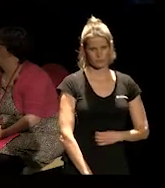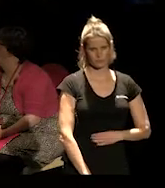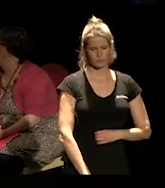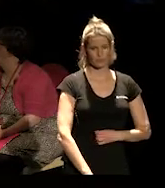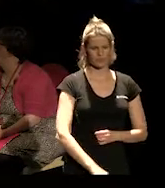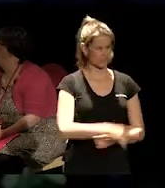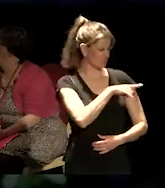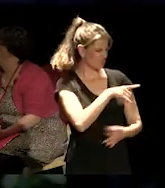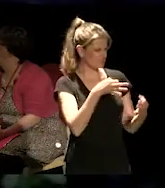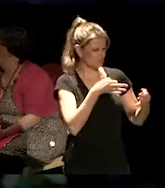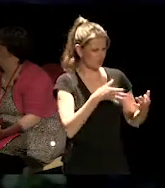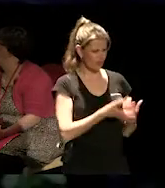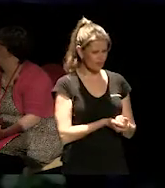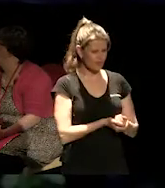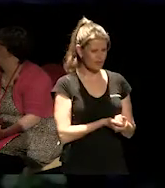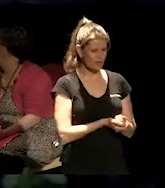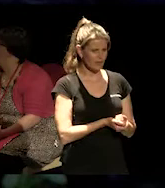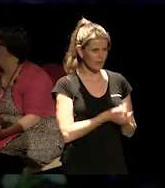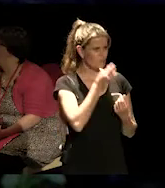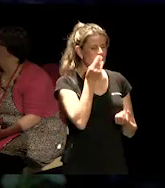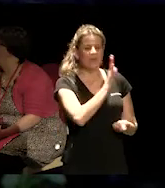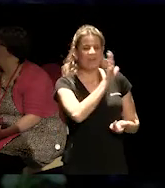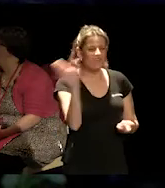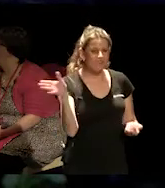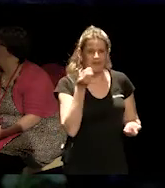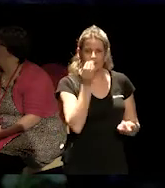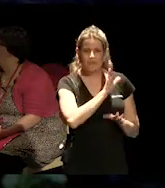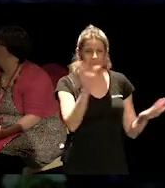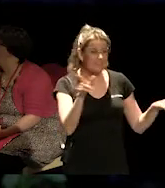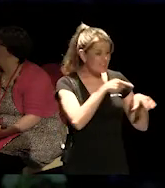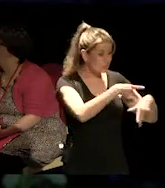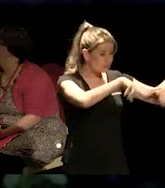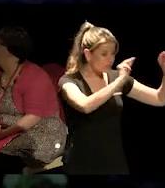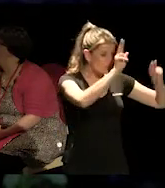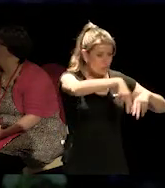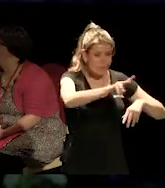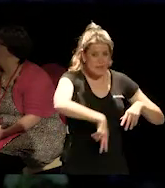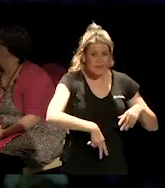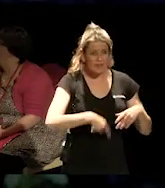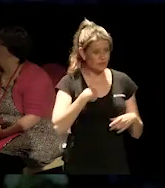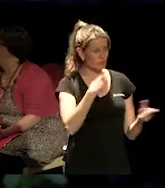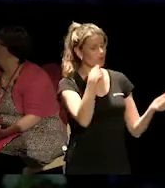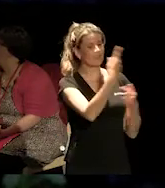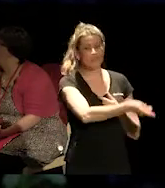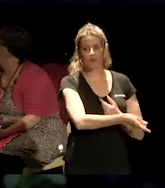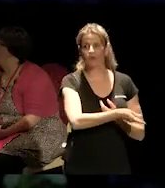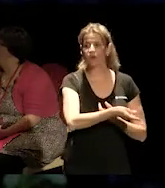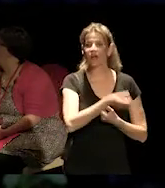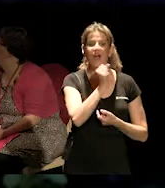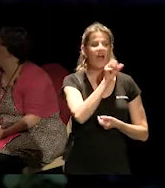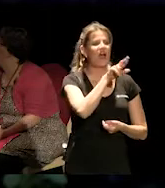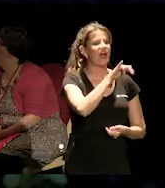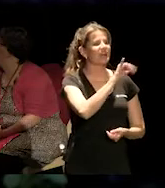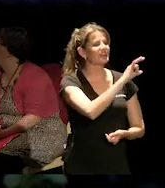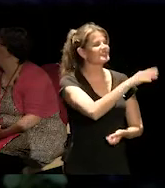Y esto, una maravilla. Vamos, esto no se tenía que acabar nunca. Yo le digo a Aris,